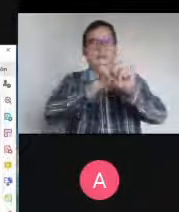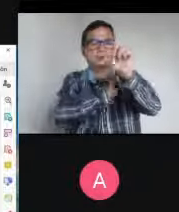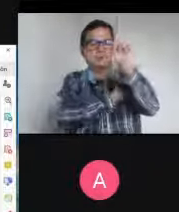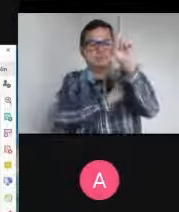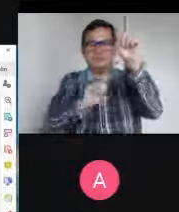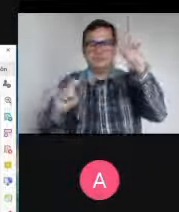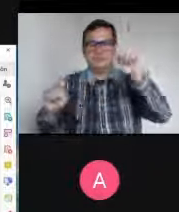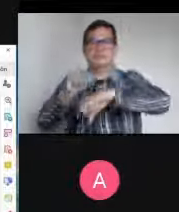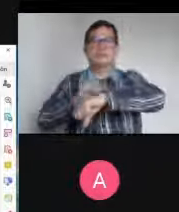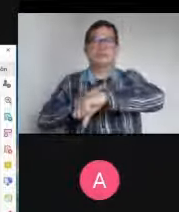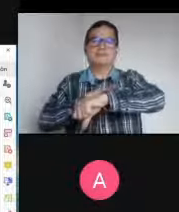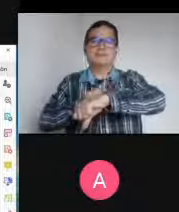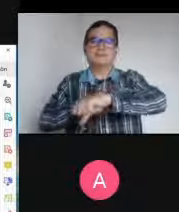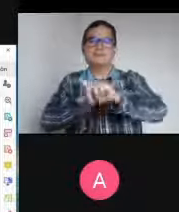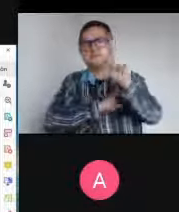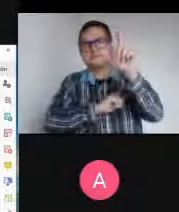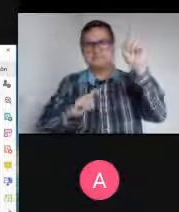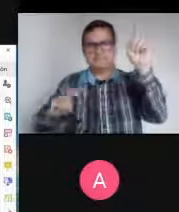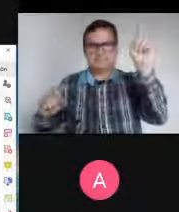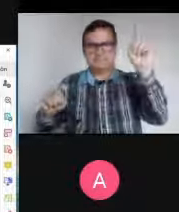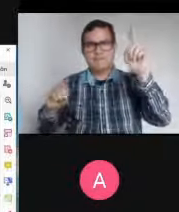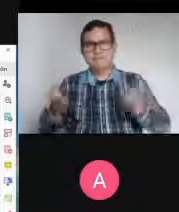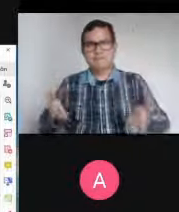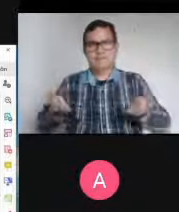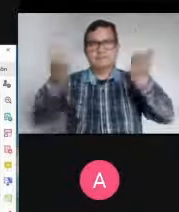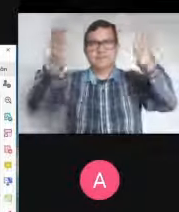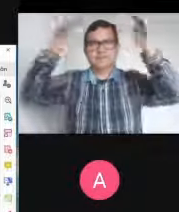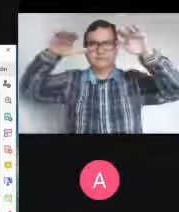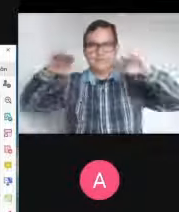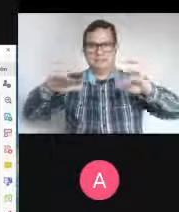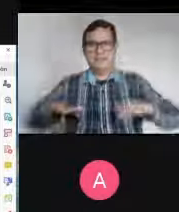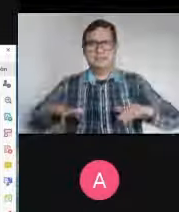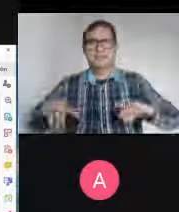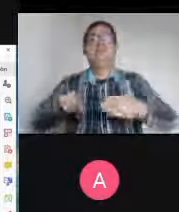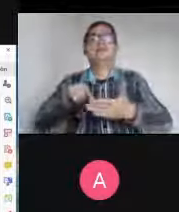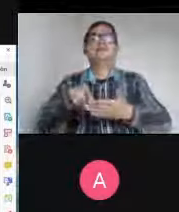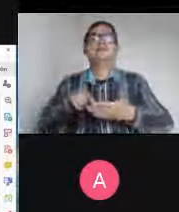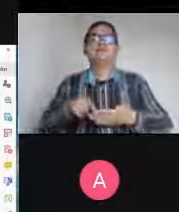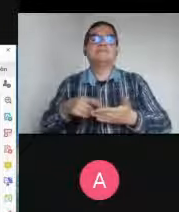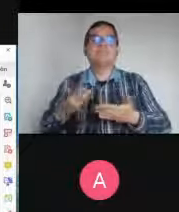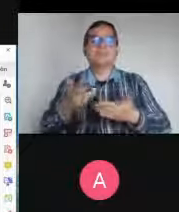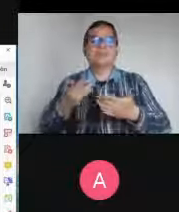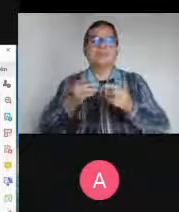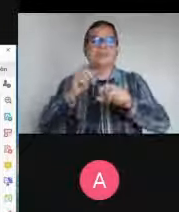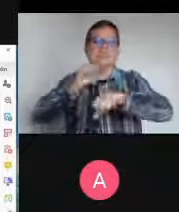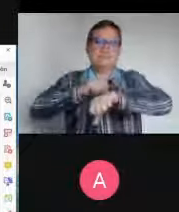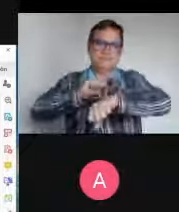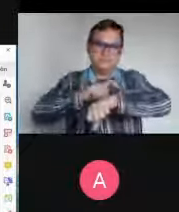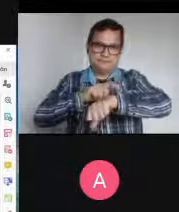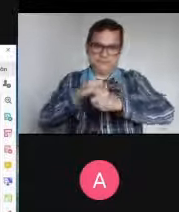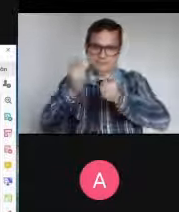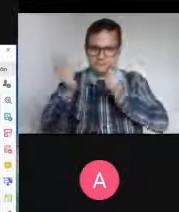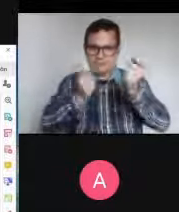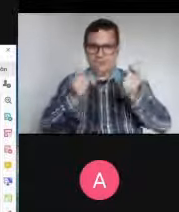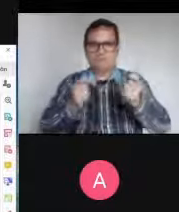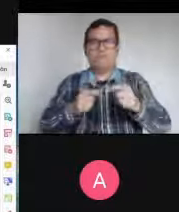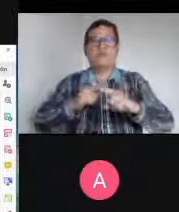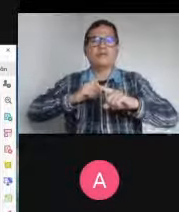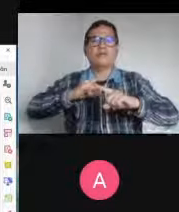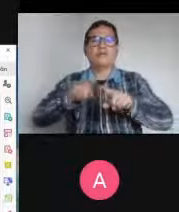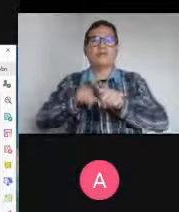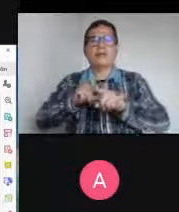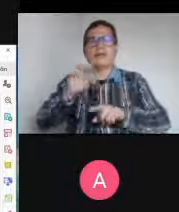decir, el tiempo, donde lo podemos aumentar, lo podemos disminuir. Entonces recordemos que aquí uno lo que hace es escalar el tiempo, o sea, el eje X como